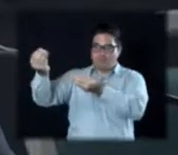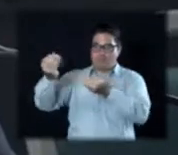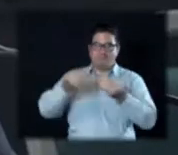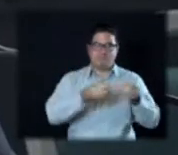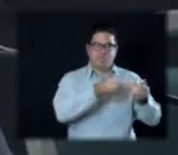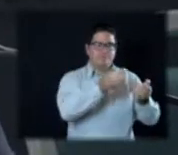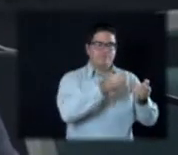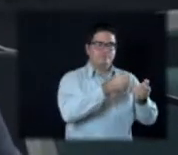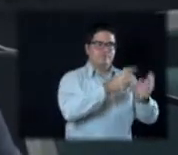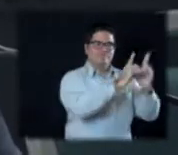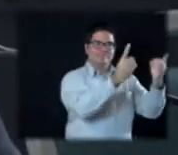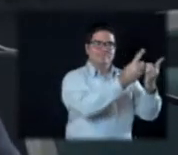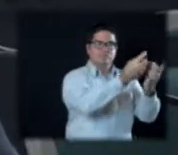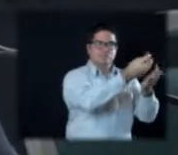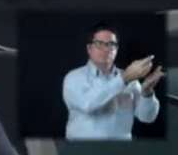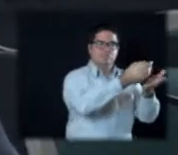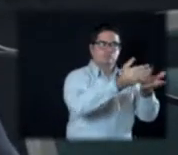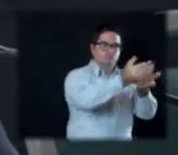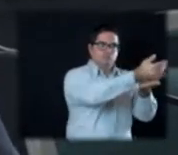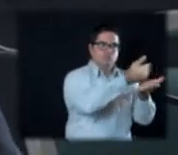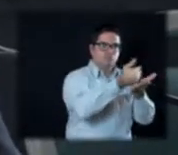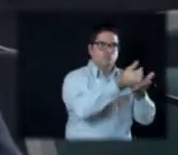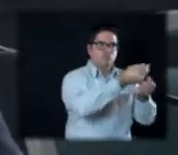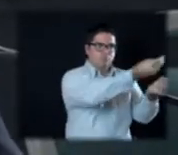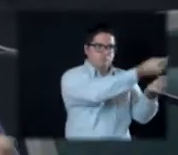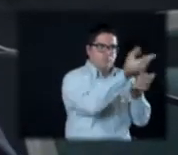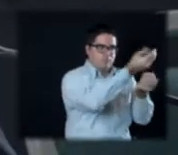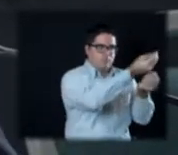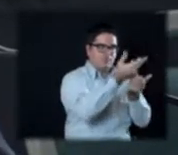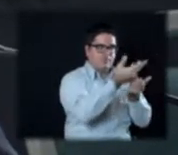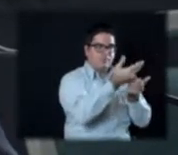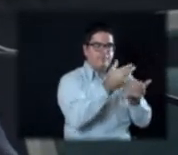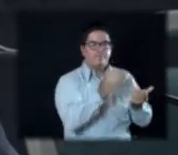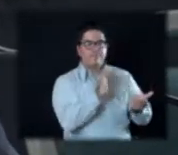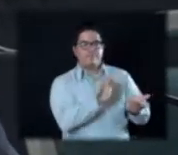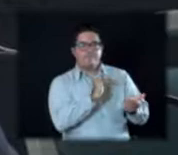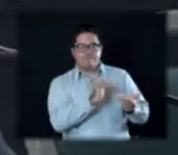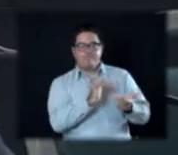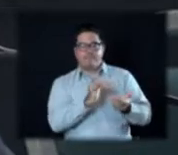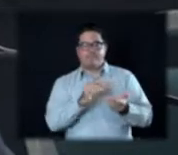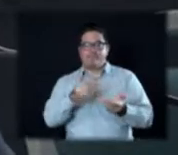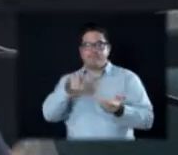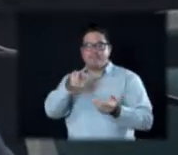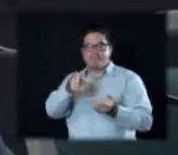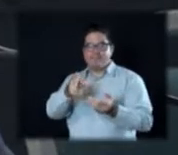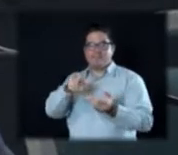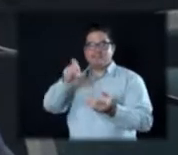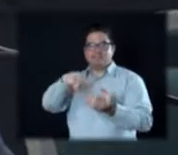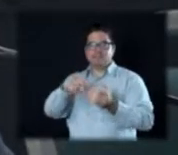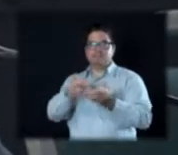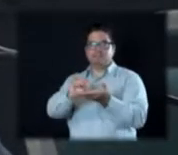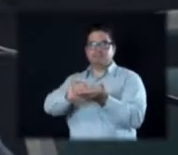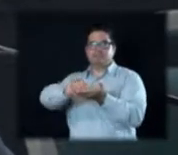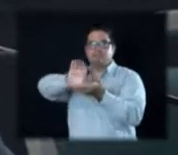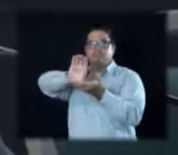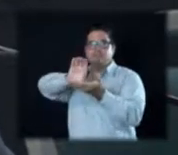habíamos recibido de Hacienda, es que en el proceso de auditoría la cantidad